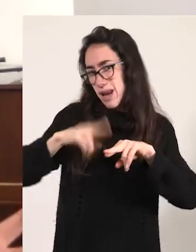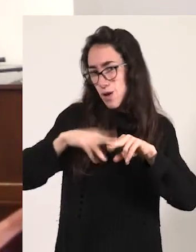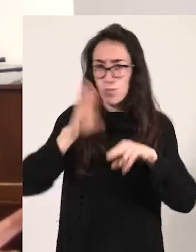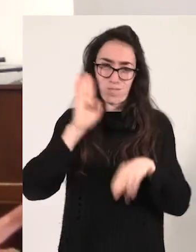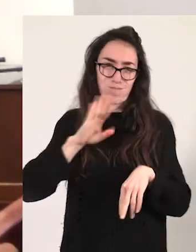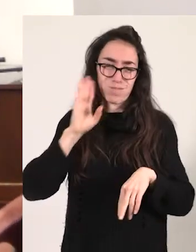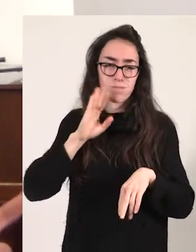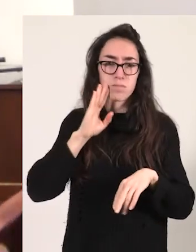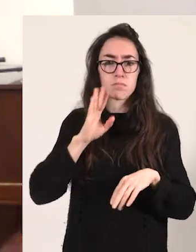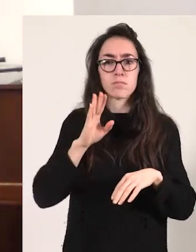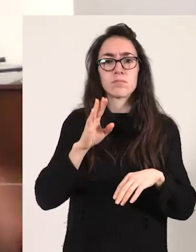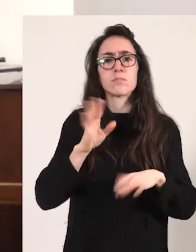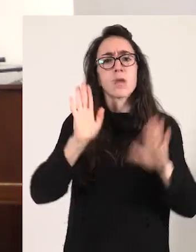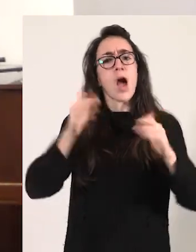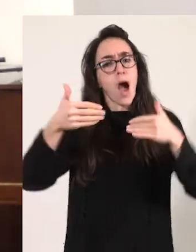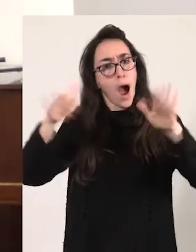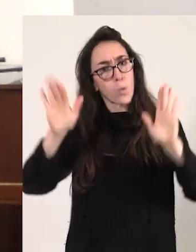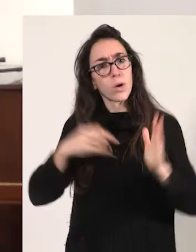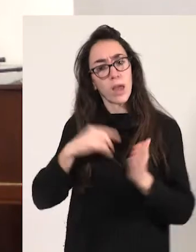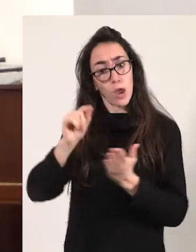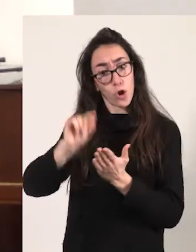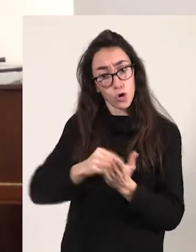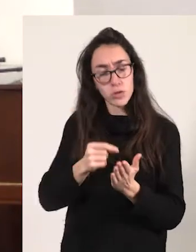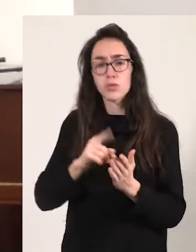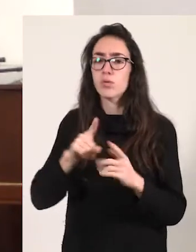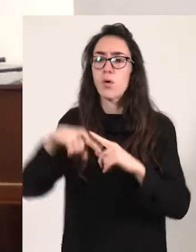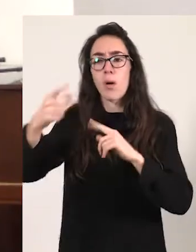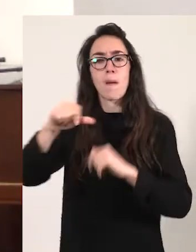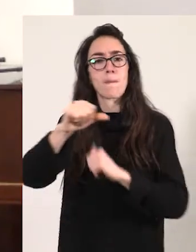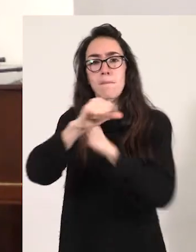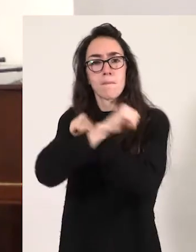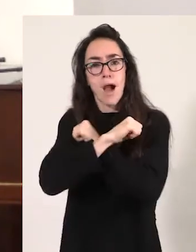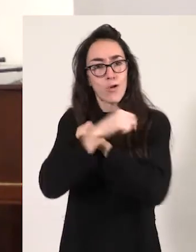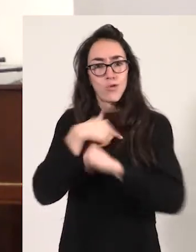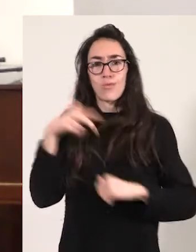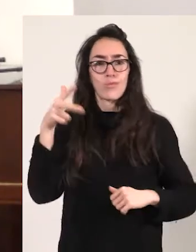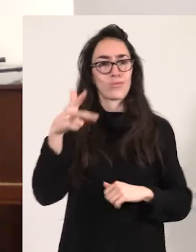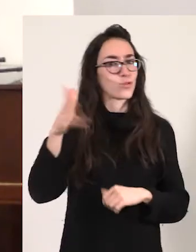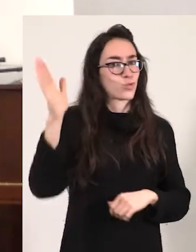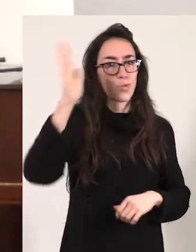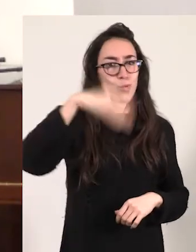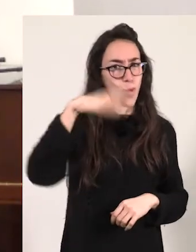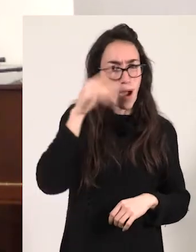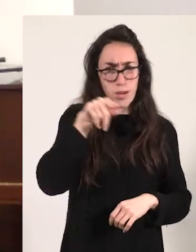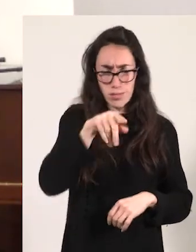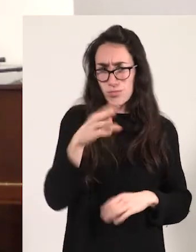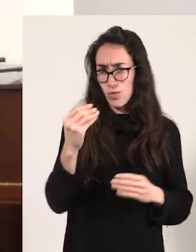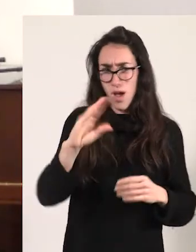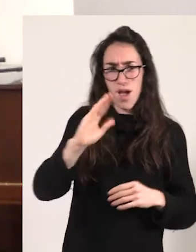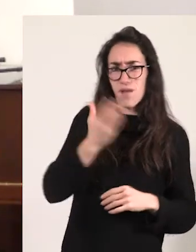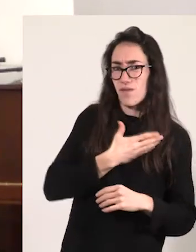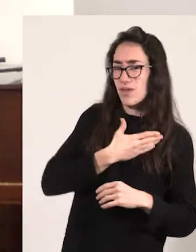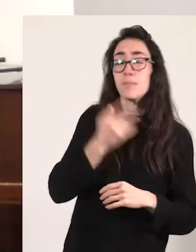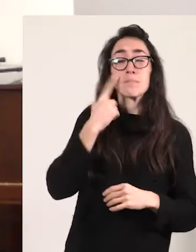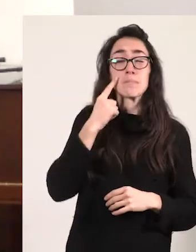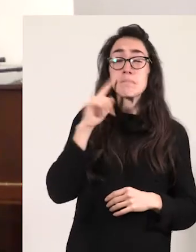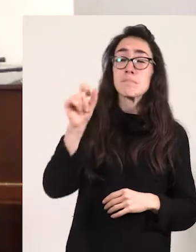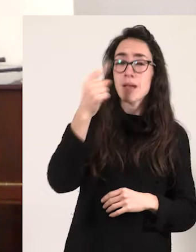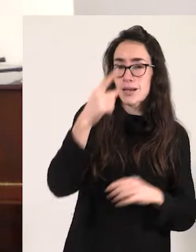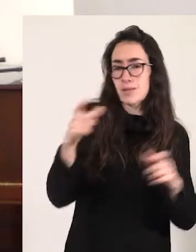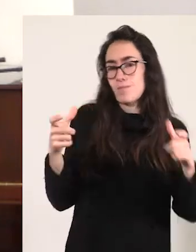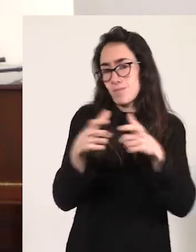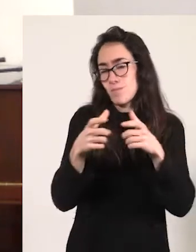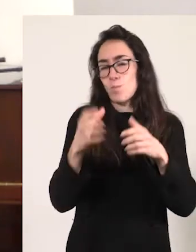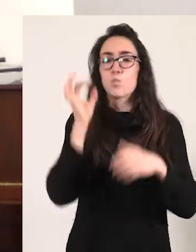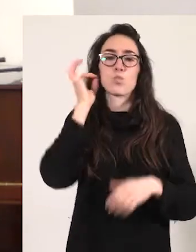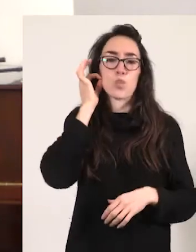porque están en situación irregular, pero aunque tú tengas contrato no tienes derecho a paro, por ejemplo, ¿no? Y esto es una cosa tremenda que está afectando